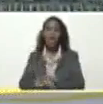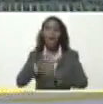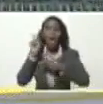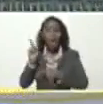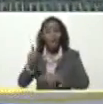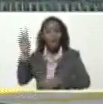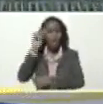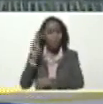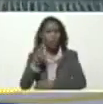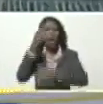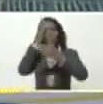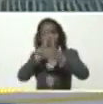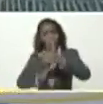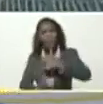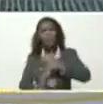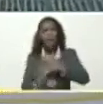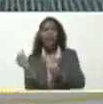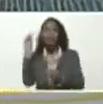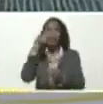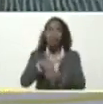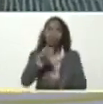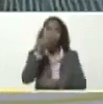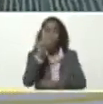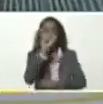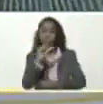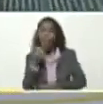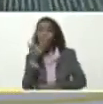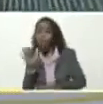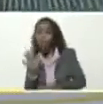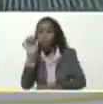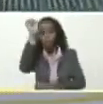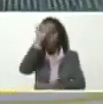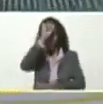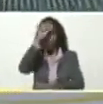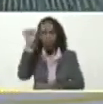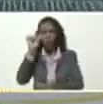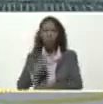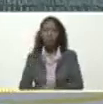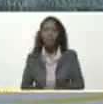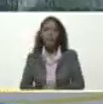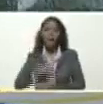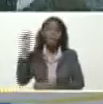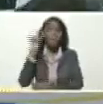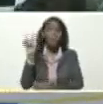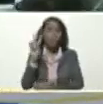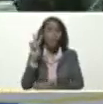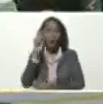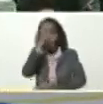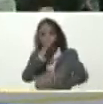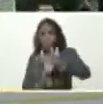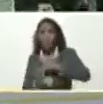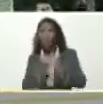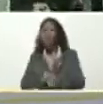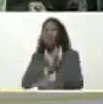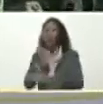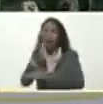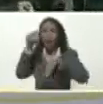Venezuela noble. Dentro de una semana, el próximo domingo, la Venezuela noble va a